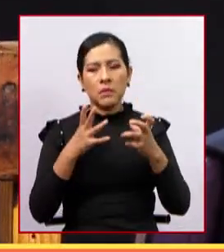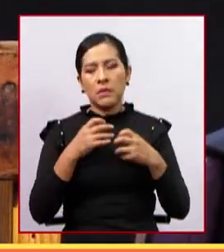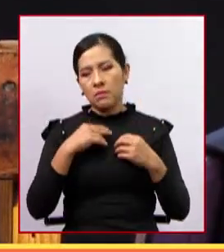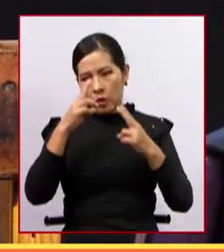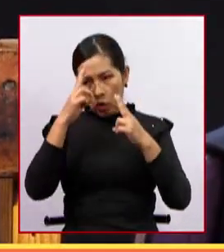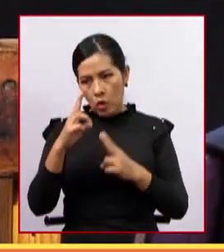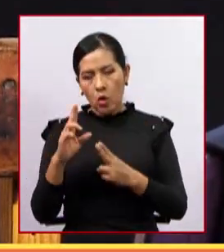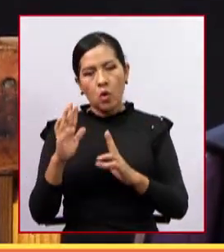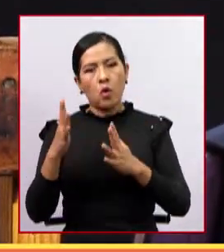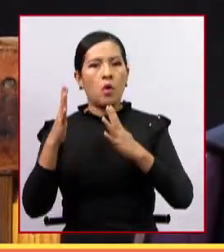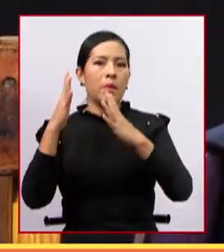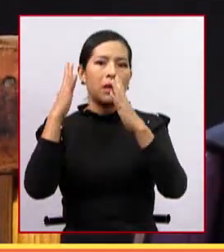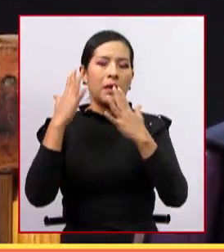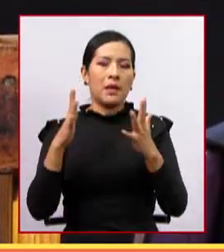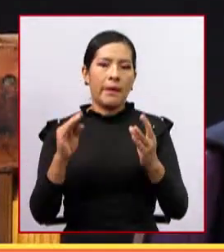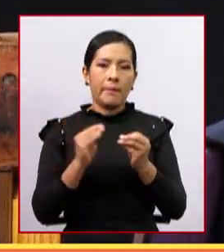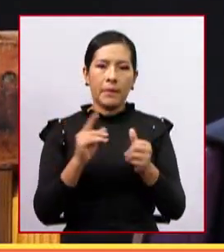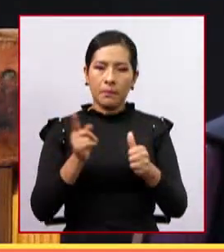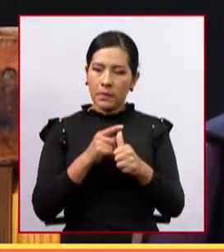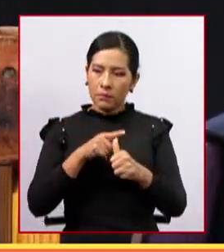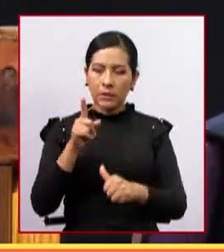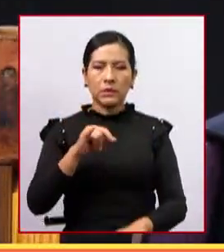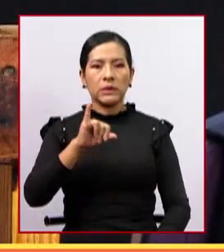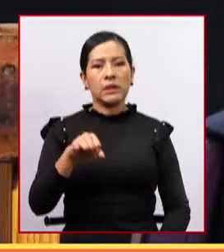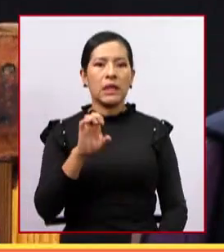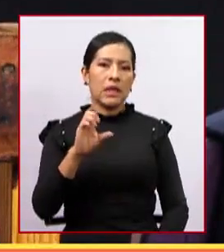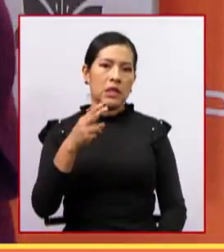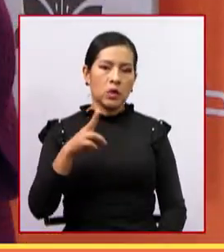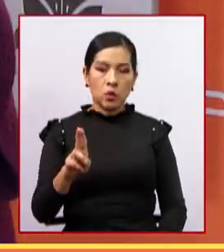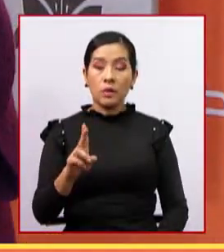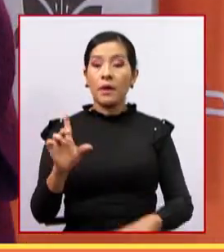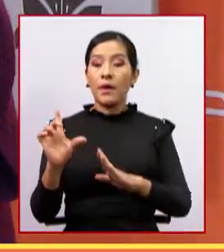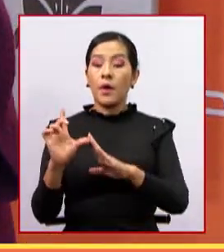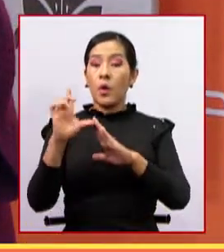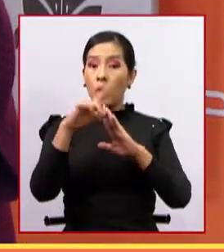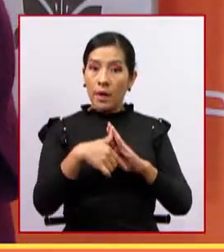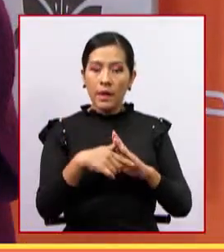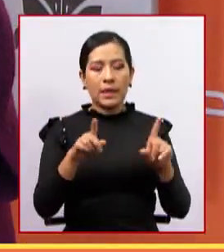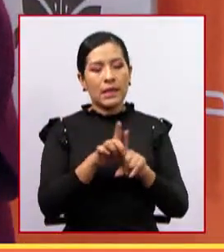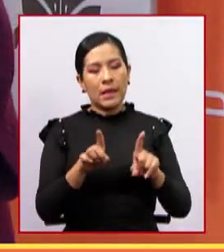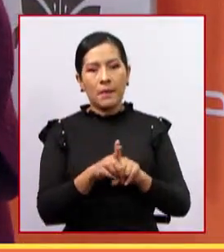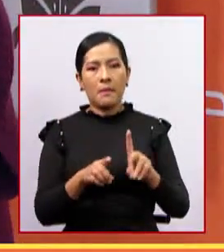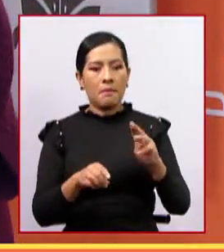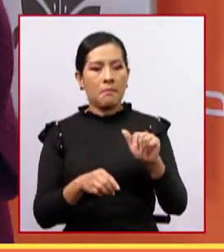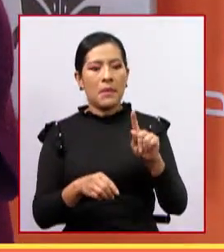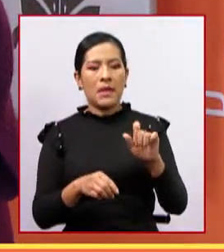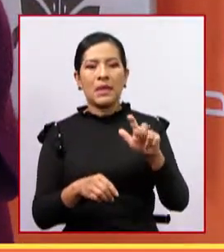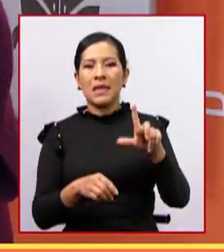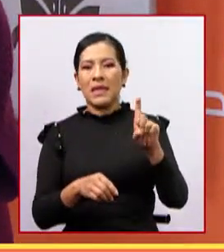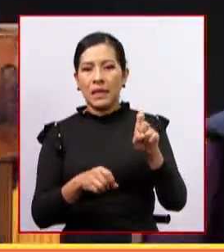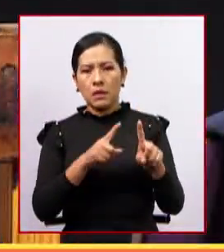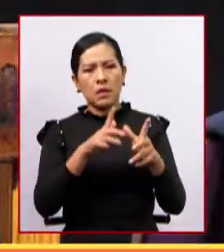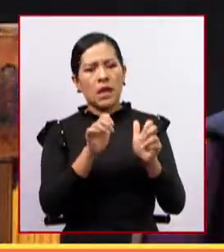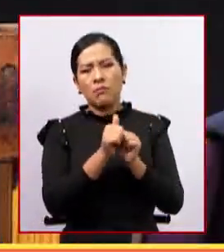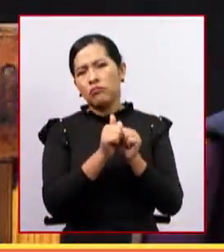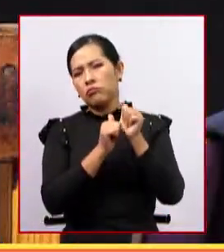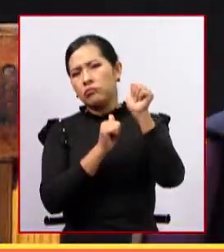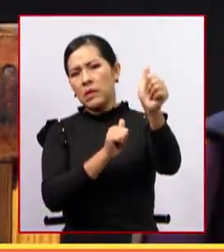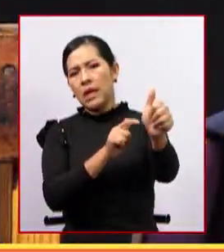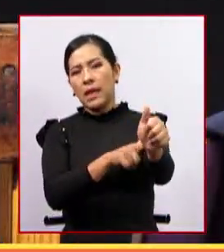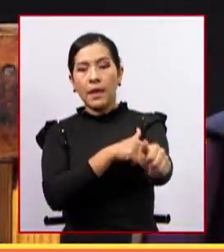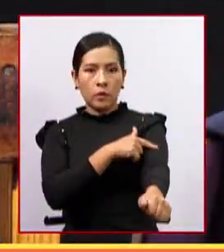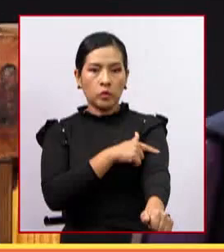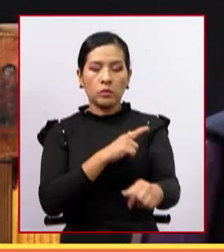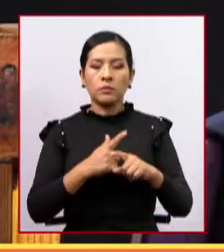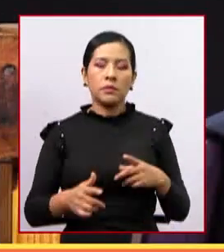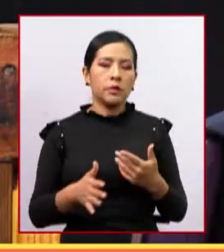y le hicimos un homenaje primero al Jechu y luego también a Matilde, pero a la distancia. Y lo que siempre